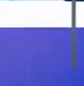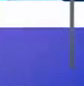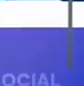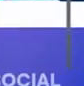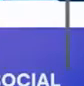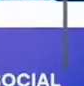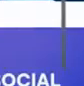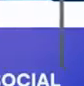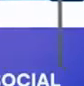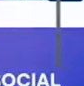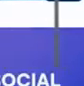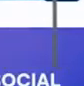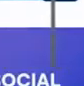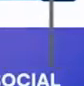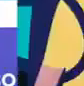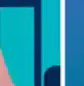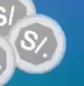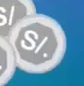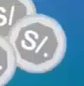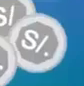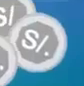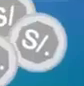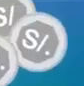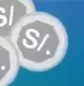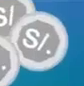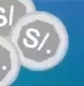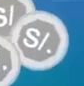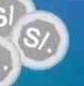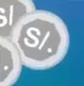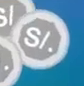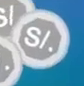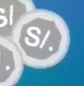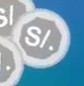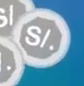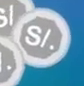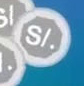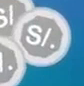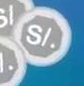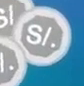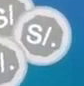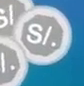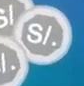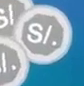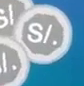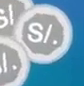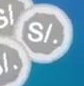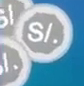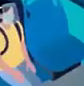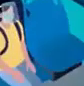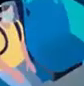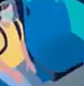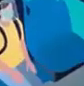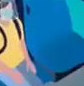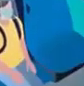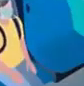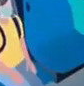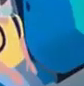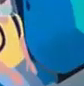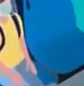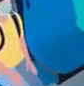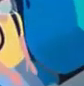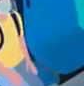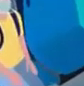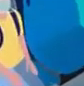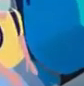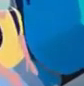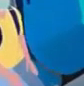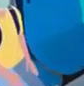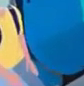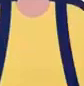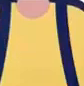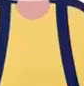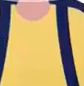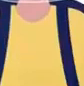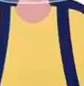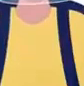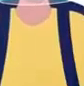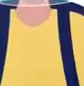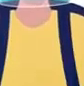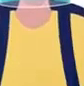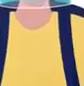Público. Mantén la distancia social. Paga por el servicio antes de subir al vehículo. Y viaja únicamente